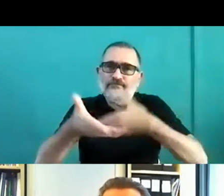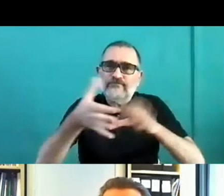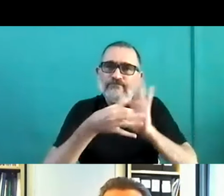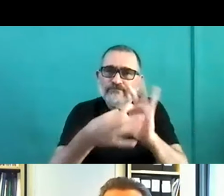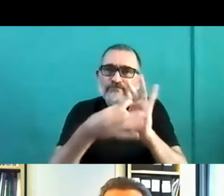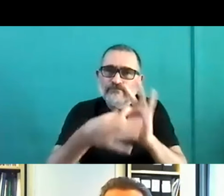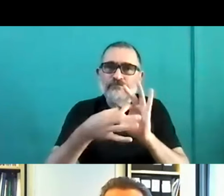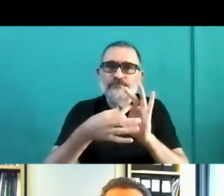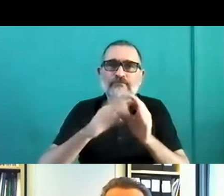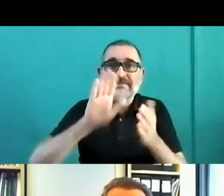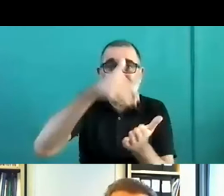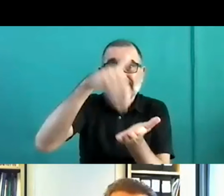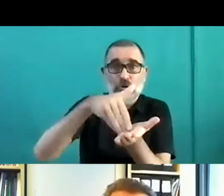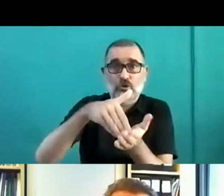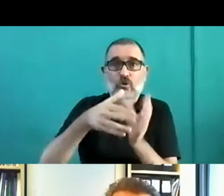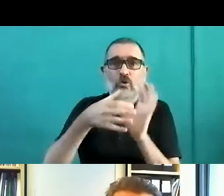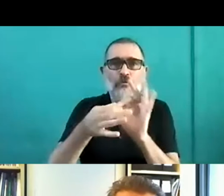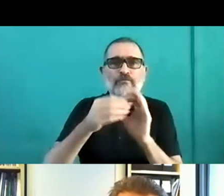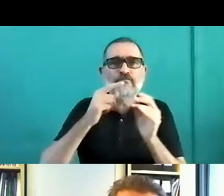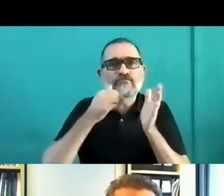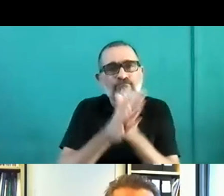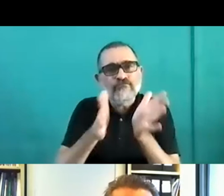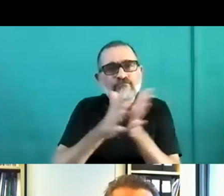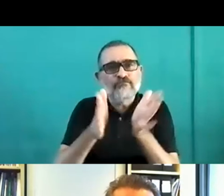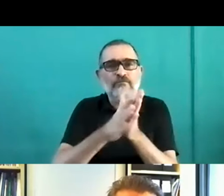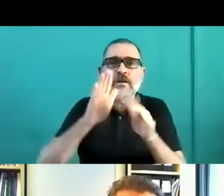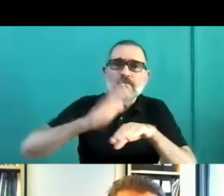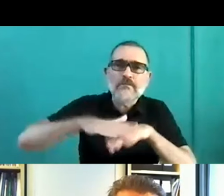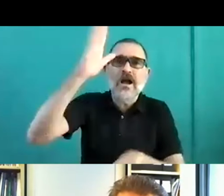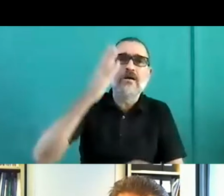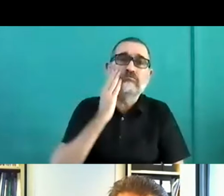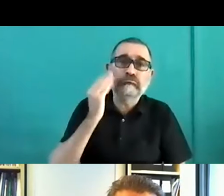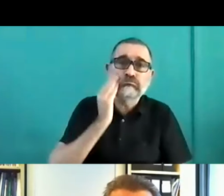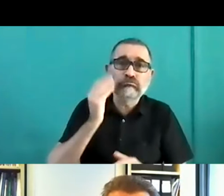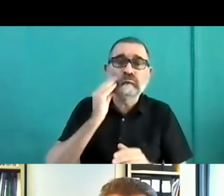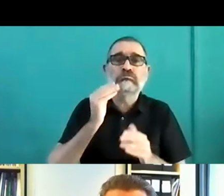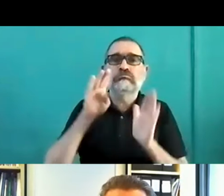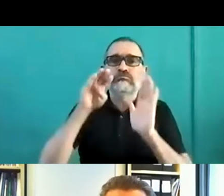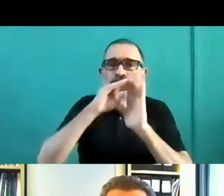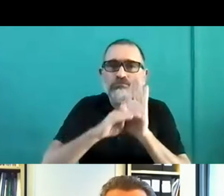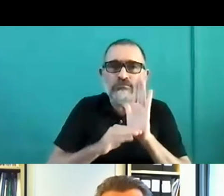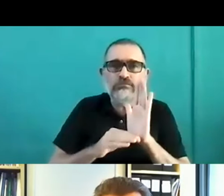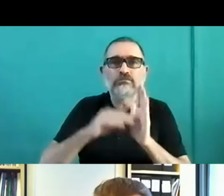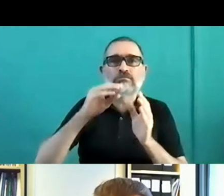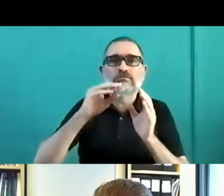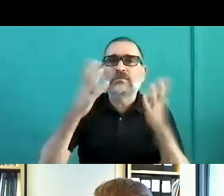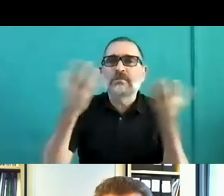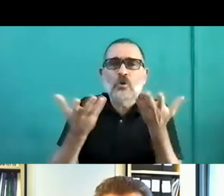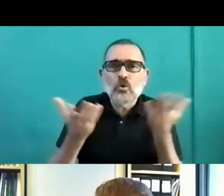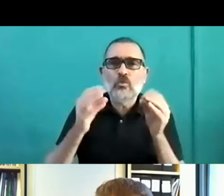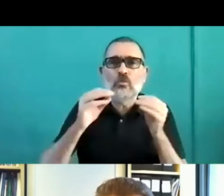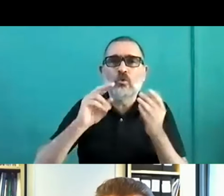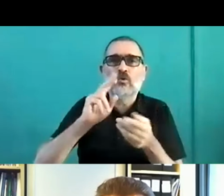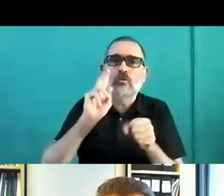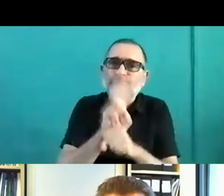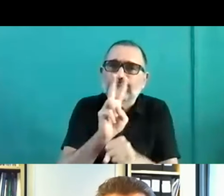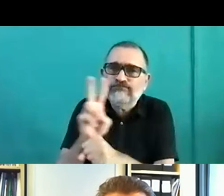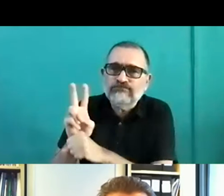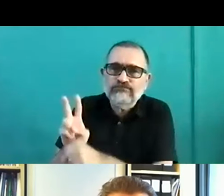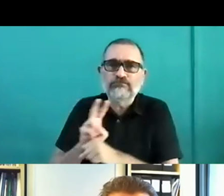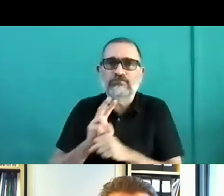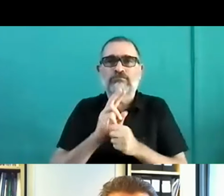el COVID-19. Un agradecimiento muy especial a Micaela Sofía Betanzo de Chile, quien generosamente aceptó la